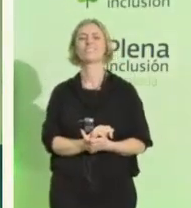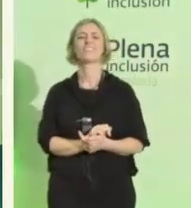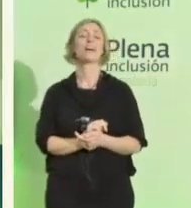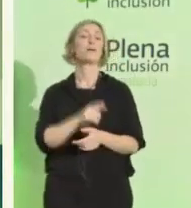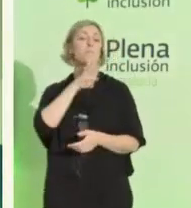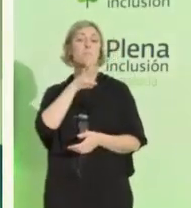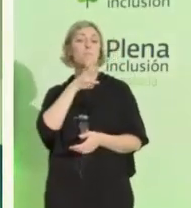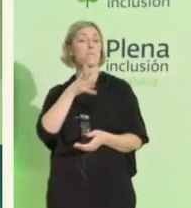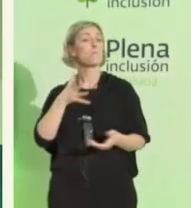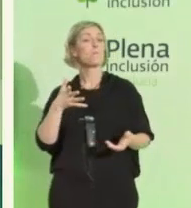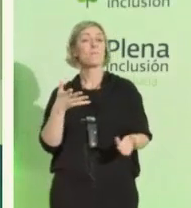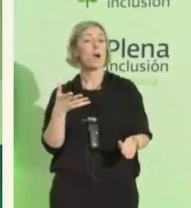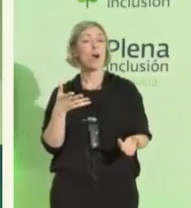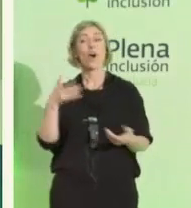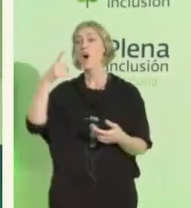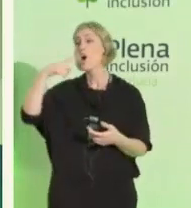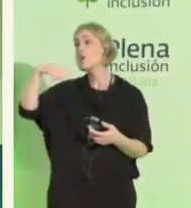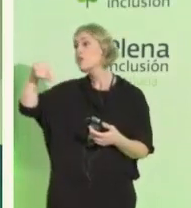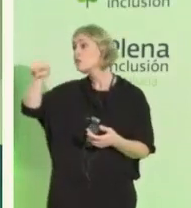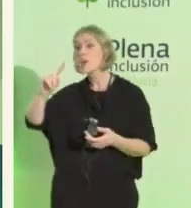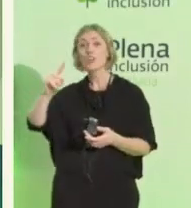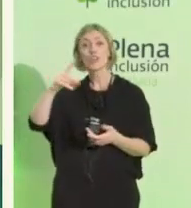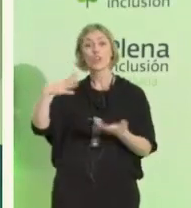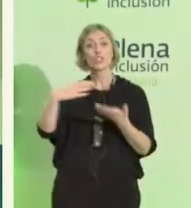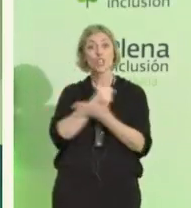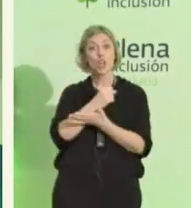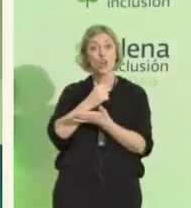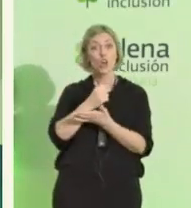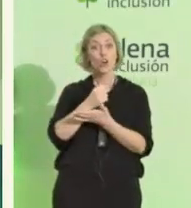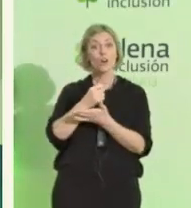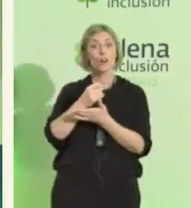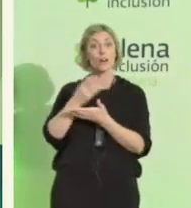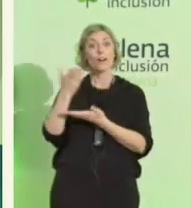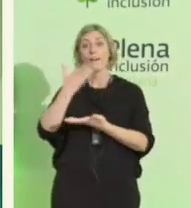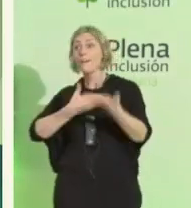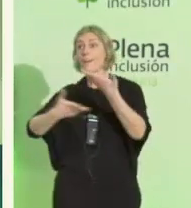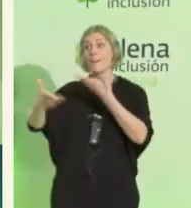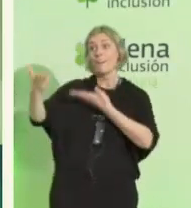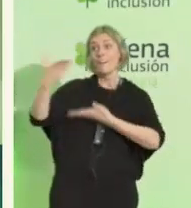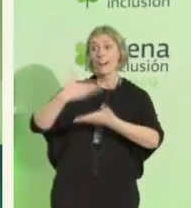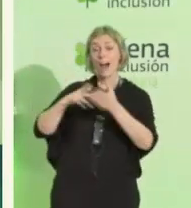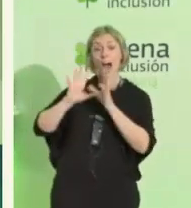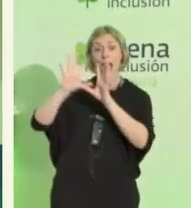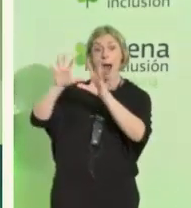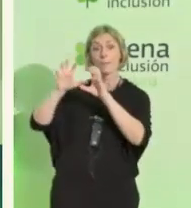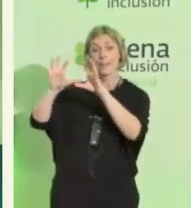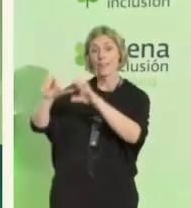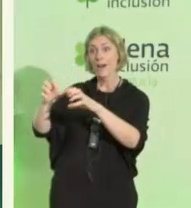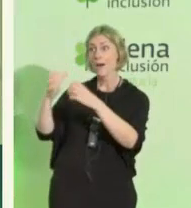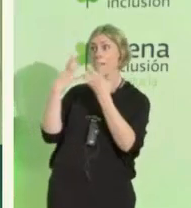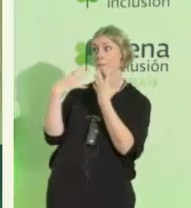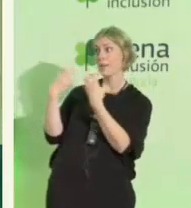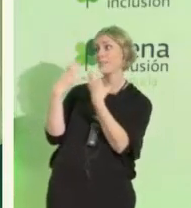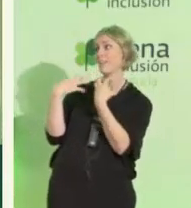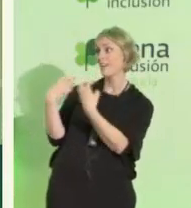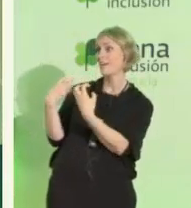aprendemos de todo todo enseñamos entre todos yo yo hacer